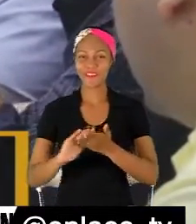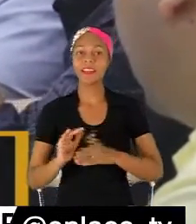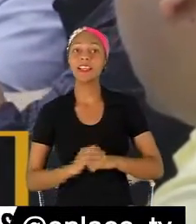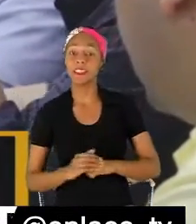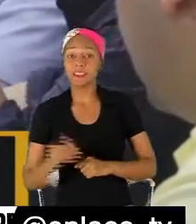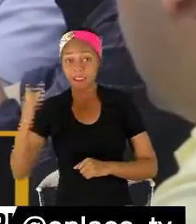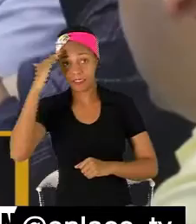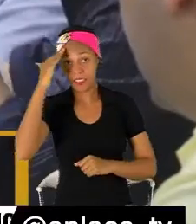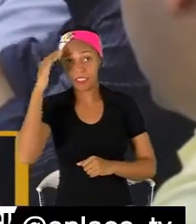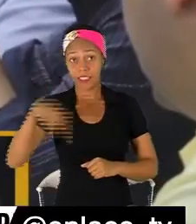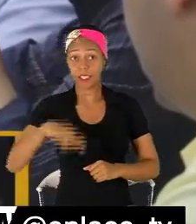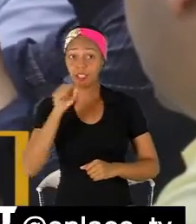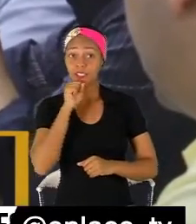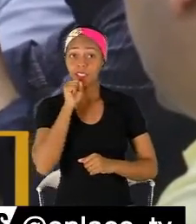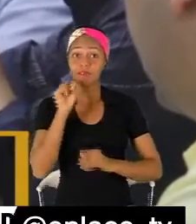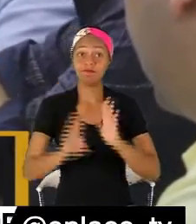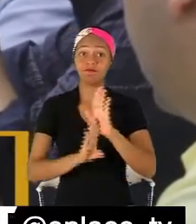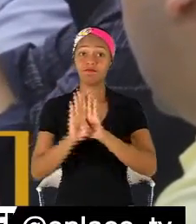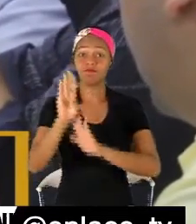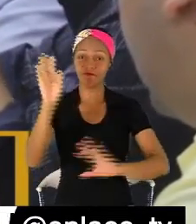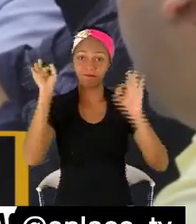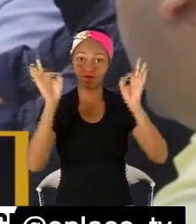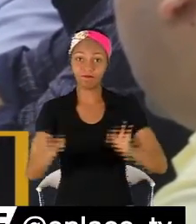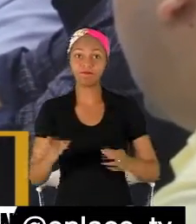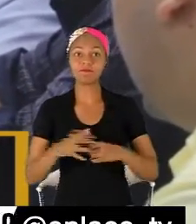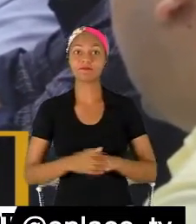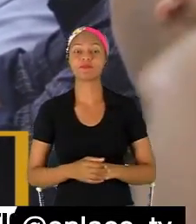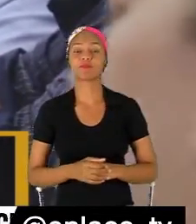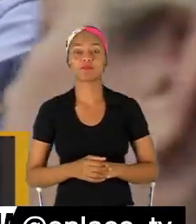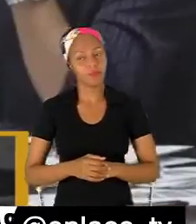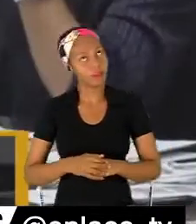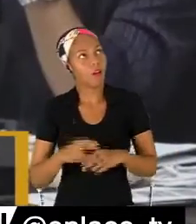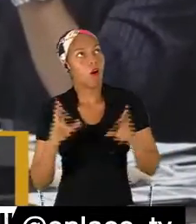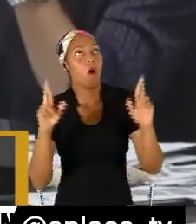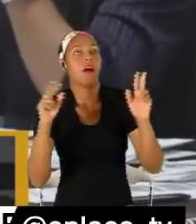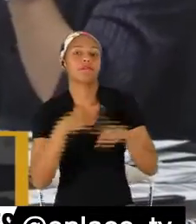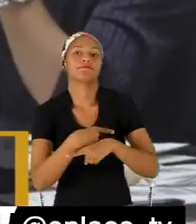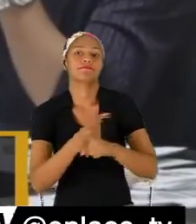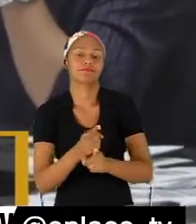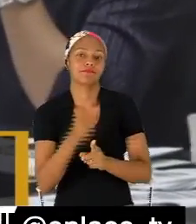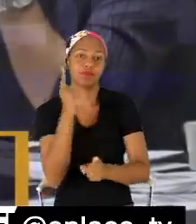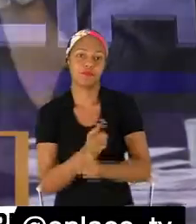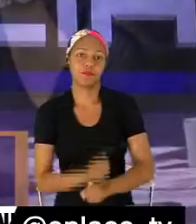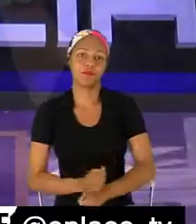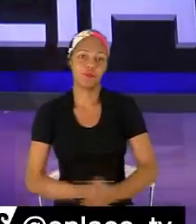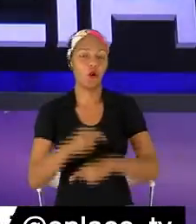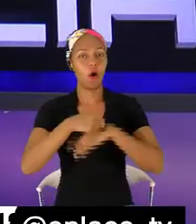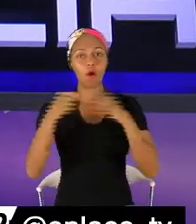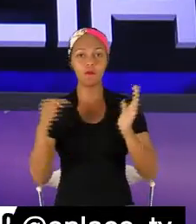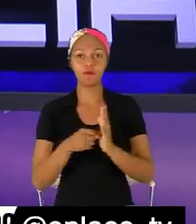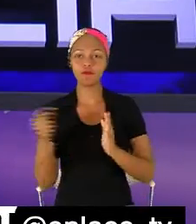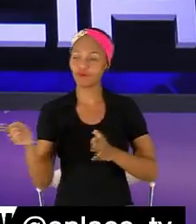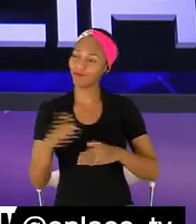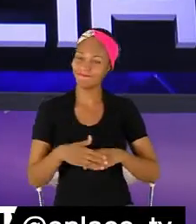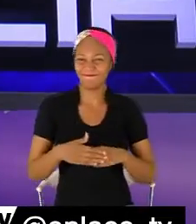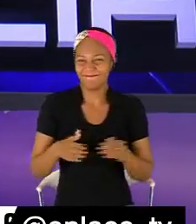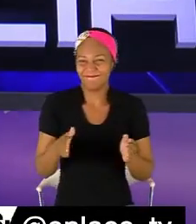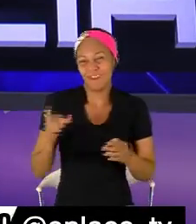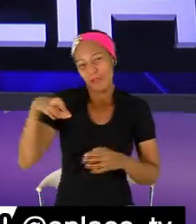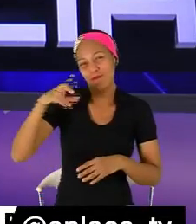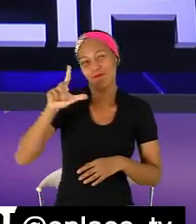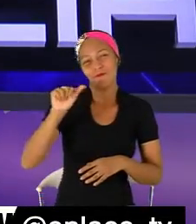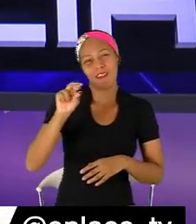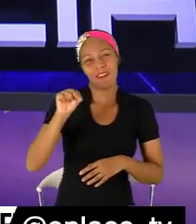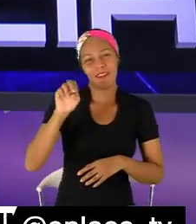para nuestra ciudad. Esperamos entonces que se dé la ejecución de este plan de desarrollo, jefe de Oficina de Planeación Municipal, y por supuesto estaremos